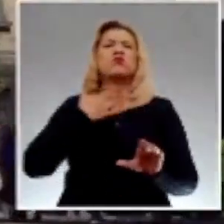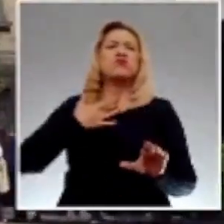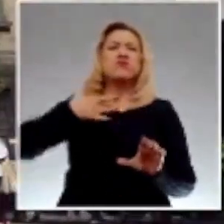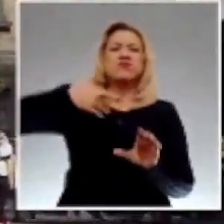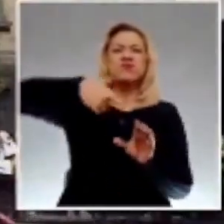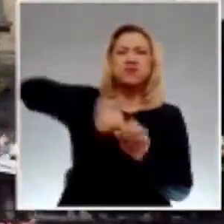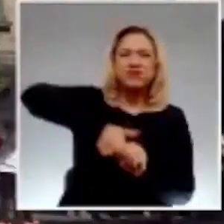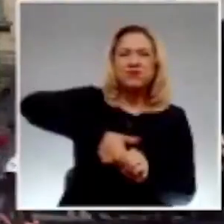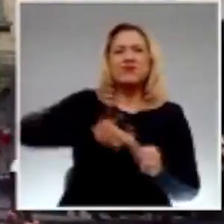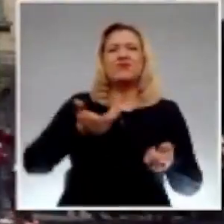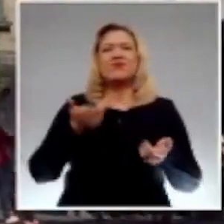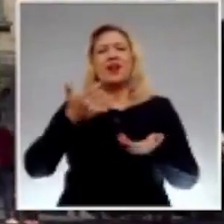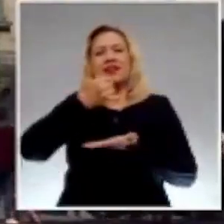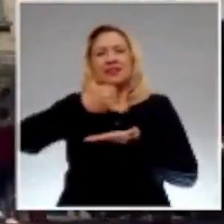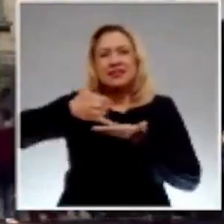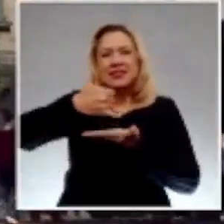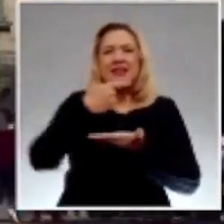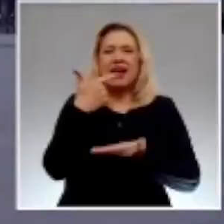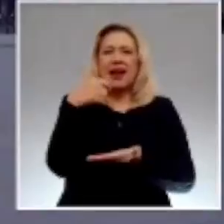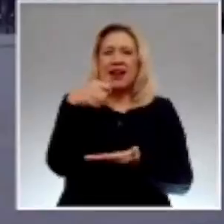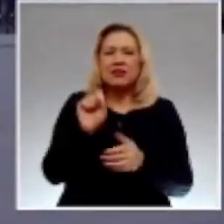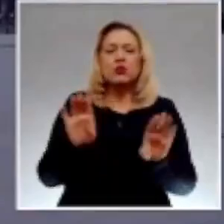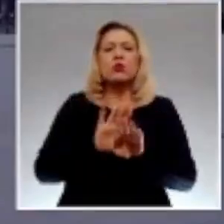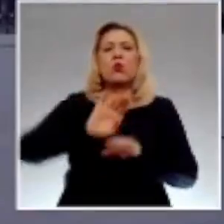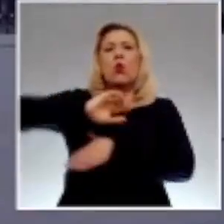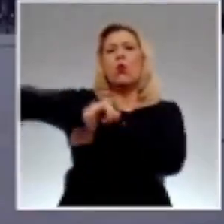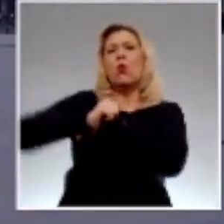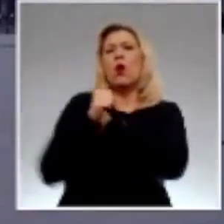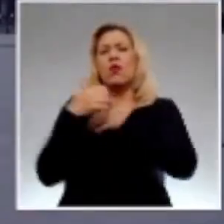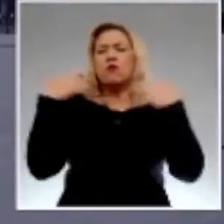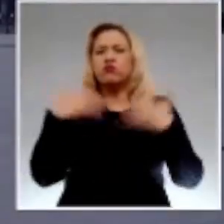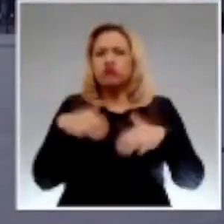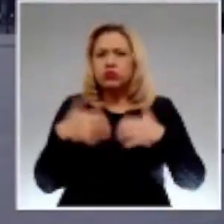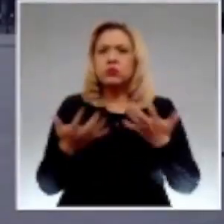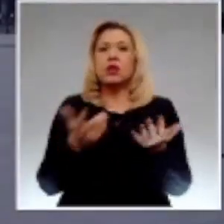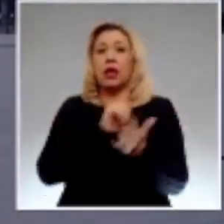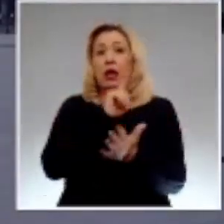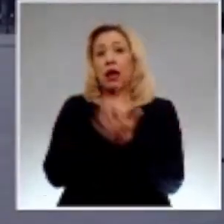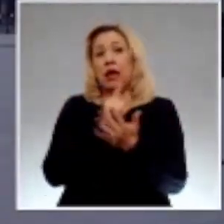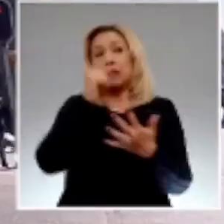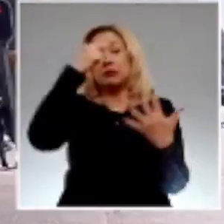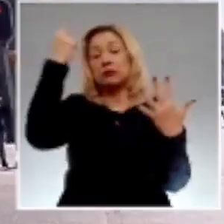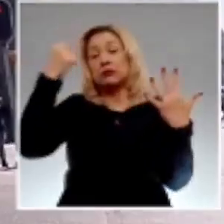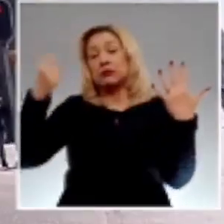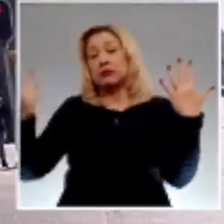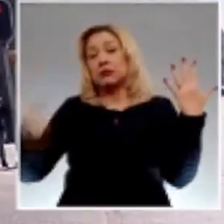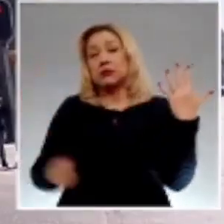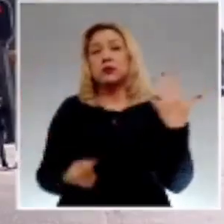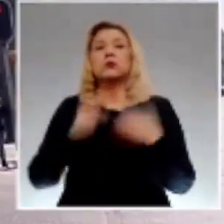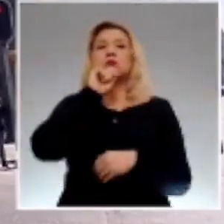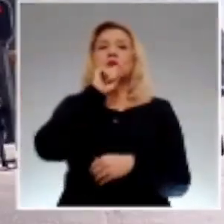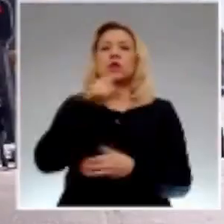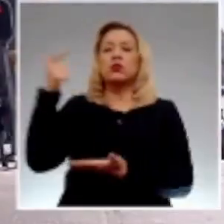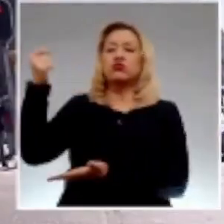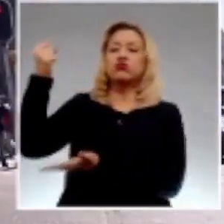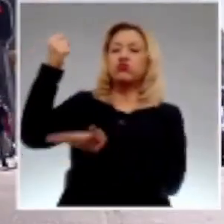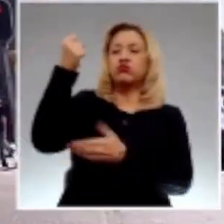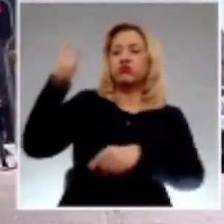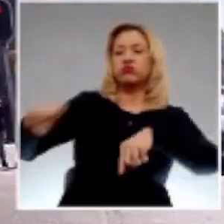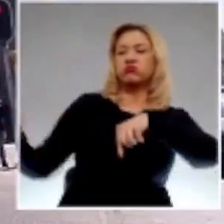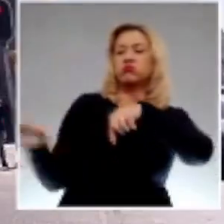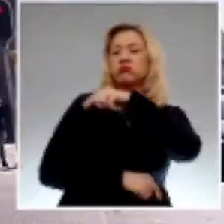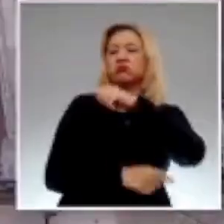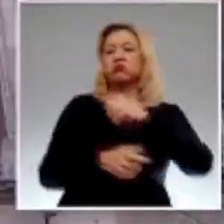de constitucionalidad del decreto por el que se reformaron diversas leyes federales para eliminar fideicomisos, mandatos y otros actos